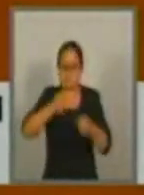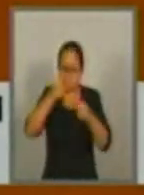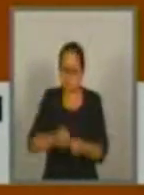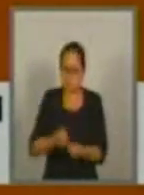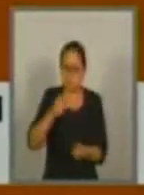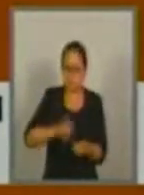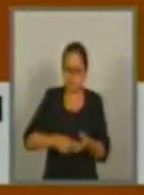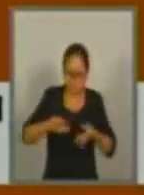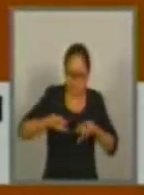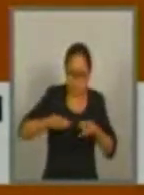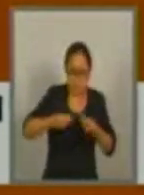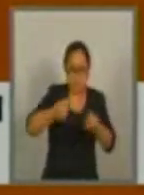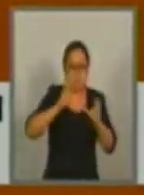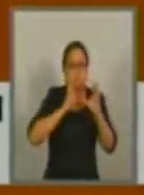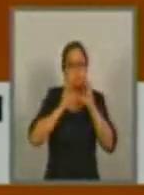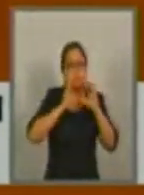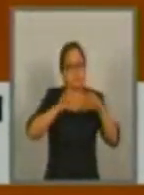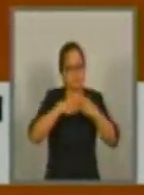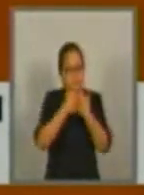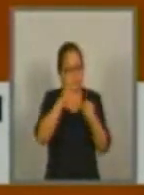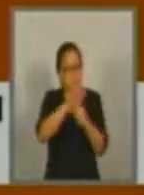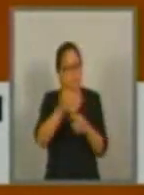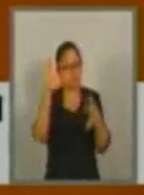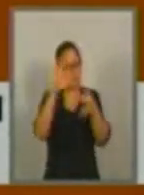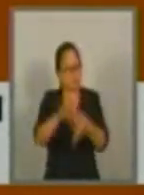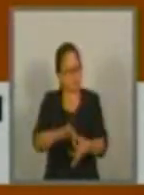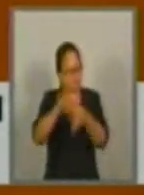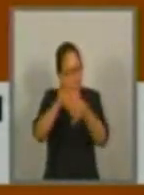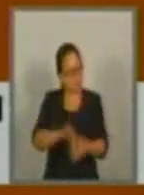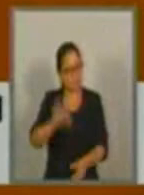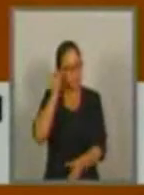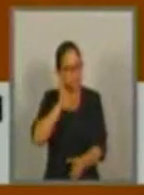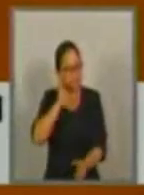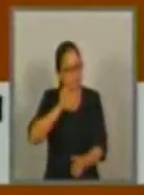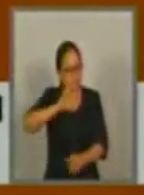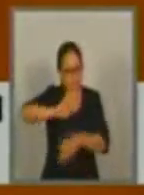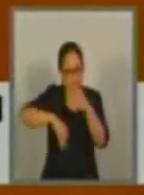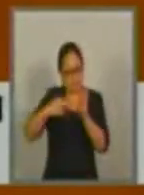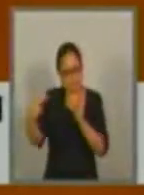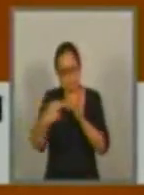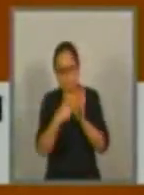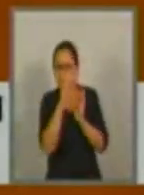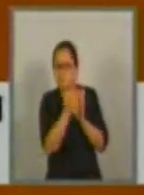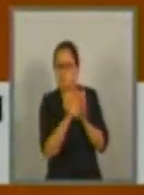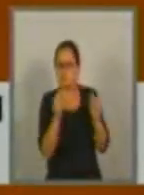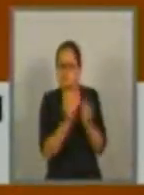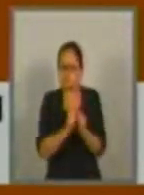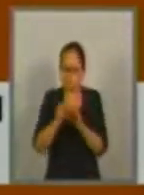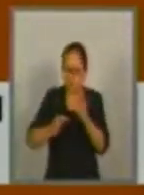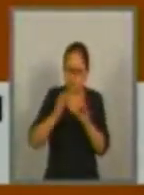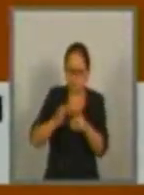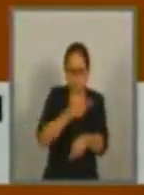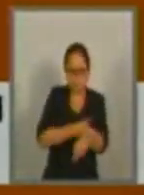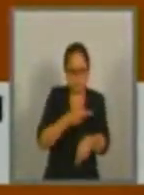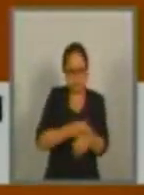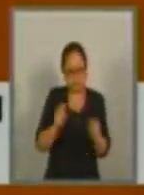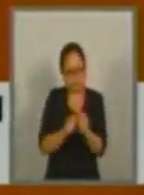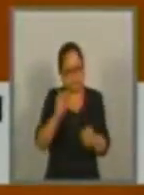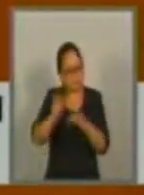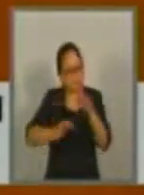gastos de comunicación social se realizarán en estricta observancia con los criterios de eficiencia,